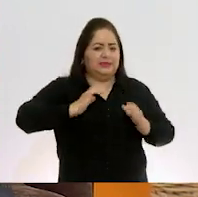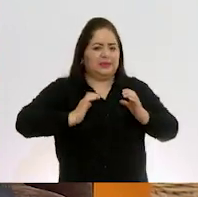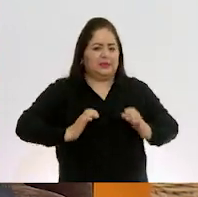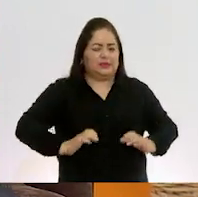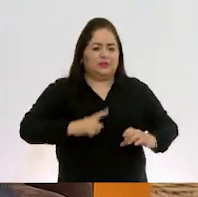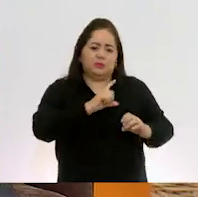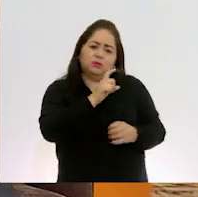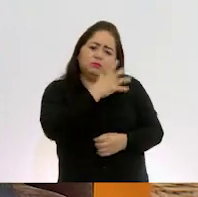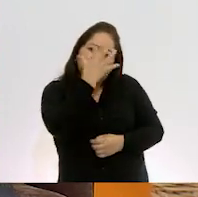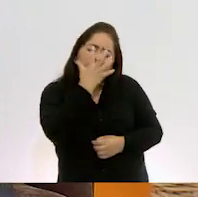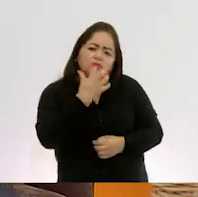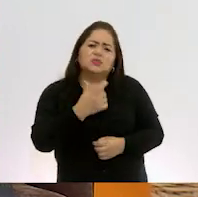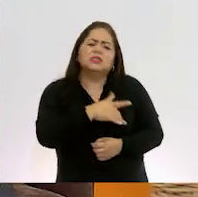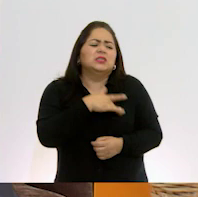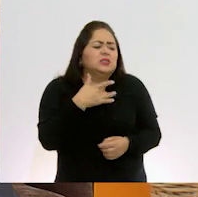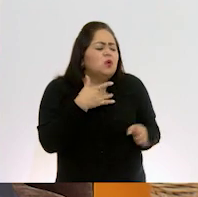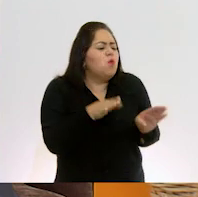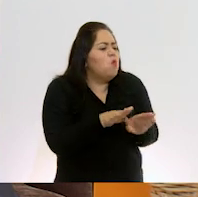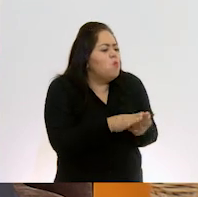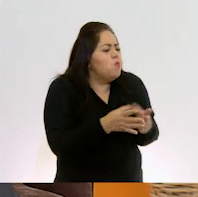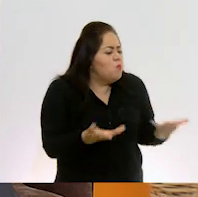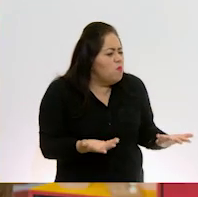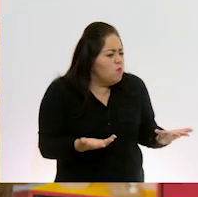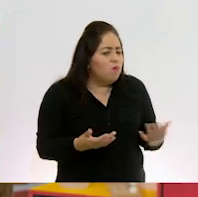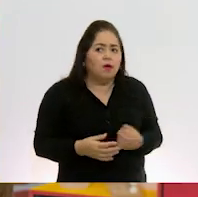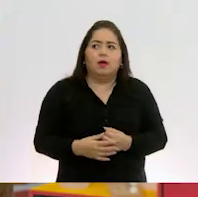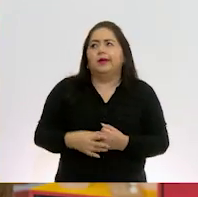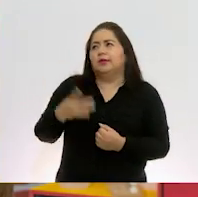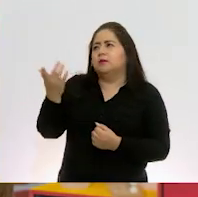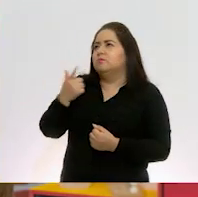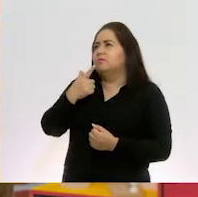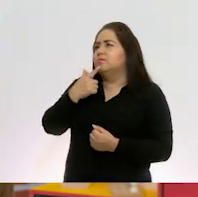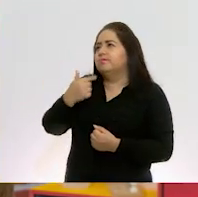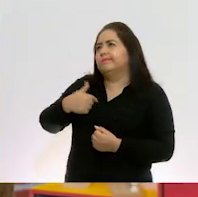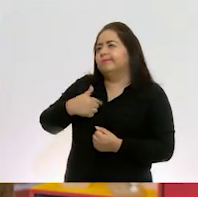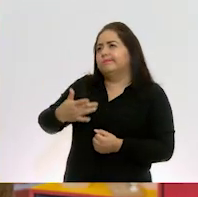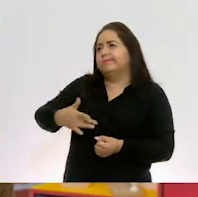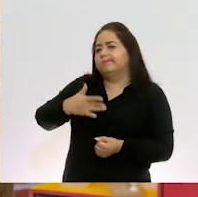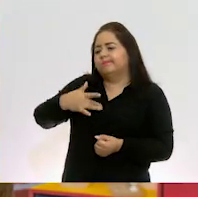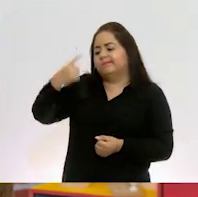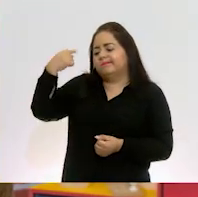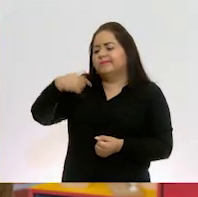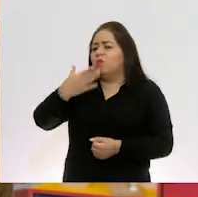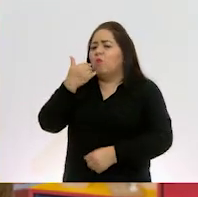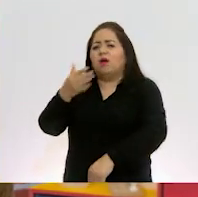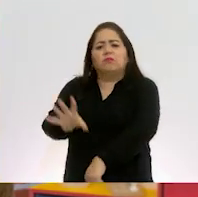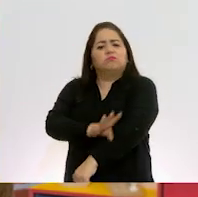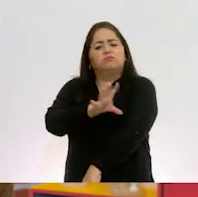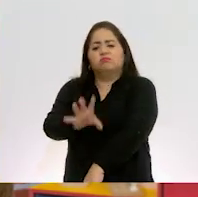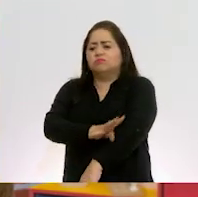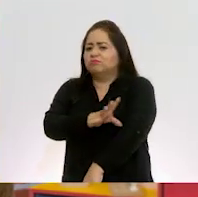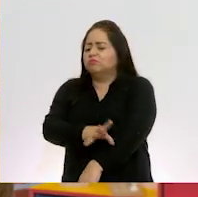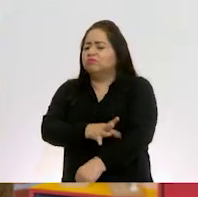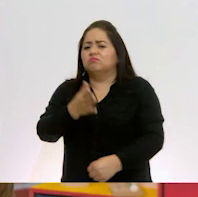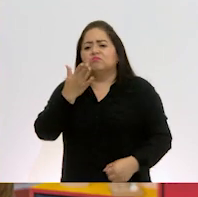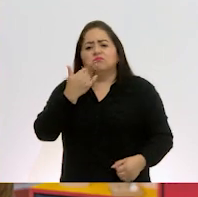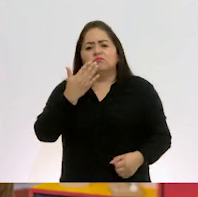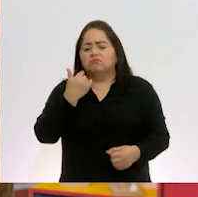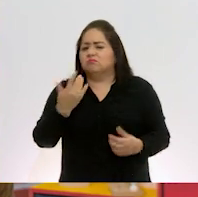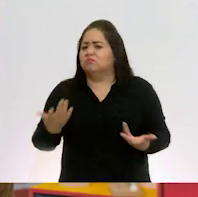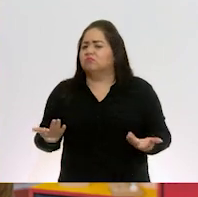cuando estás triste? ¿Cómo te sientes? Siento que no tengo energía.